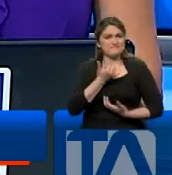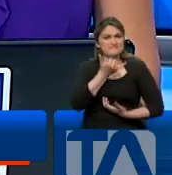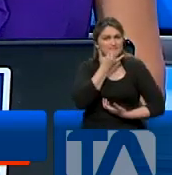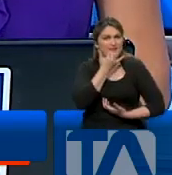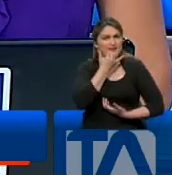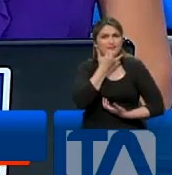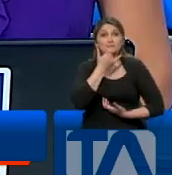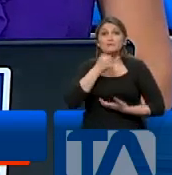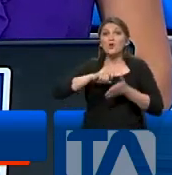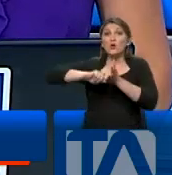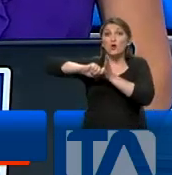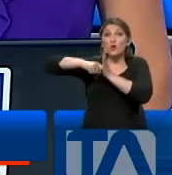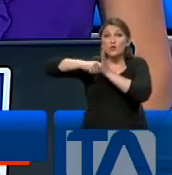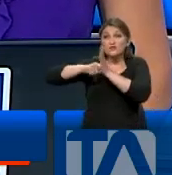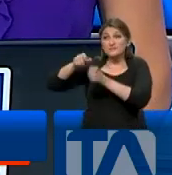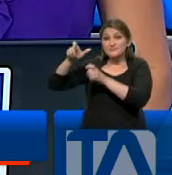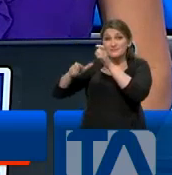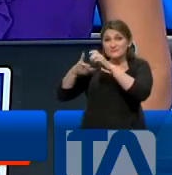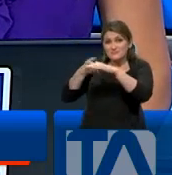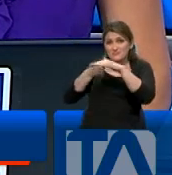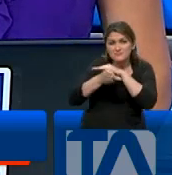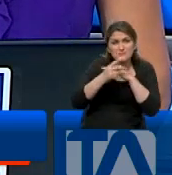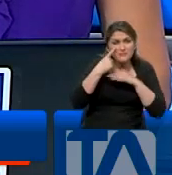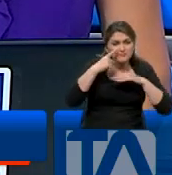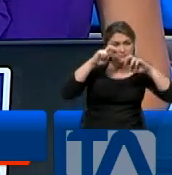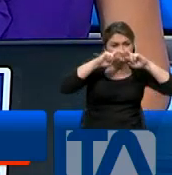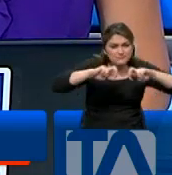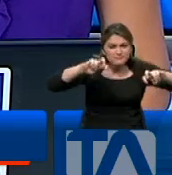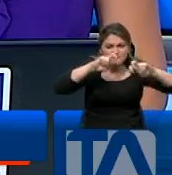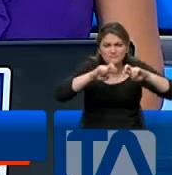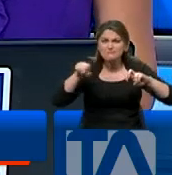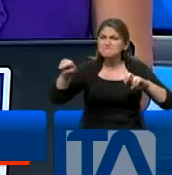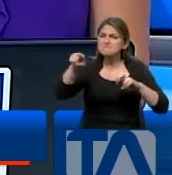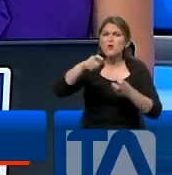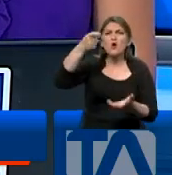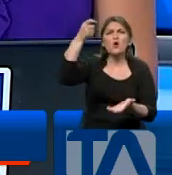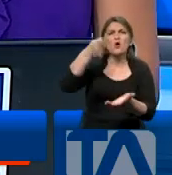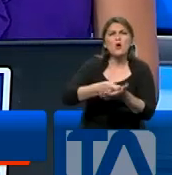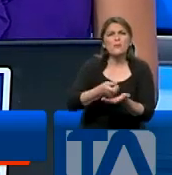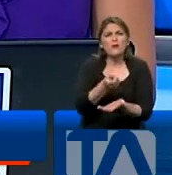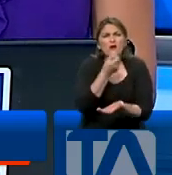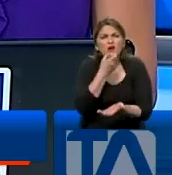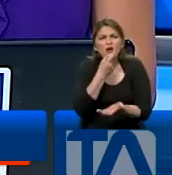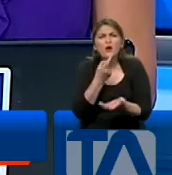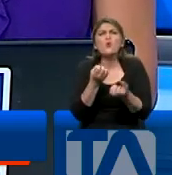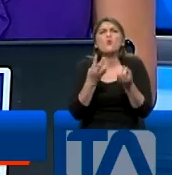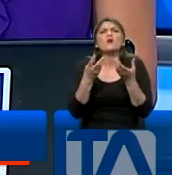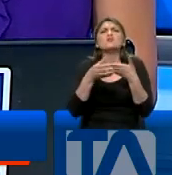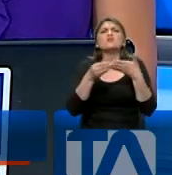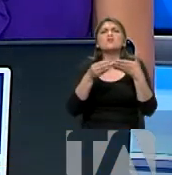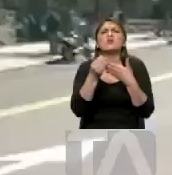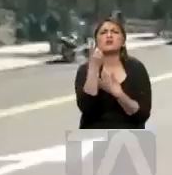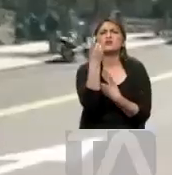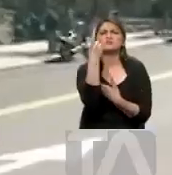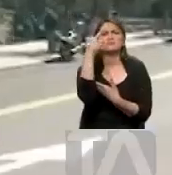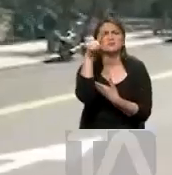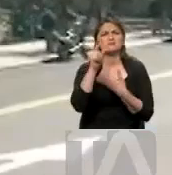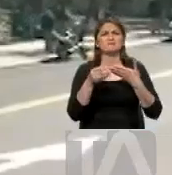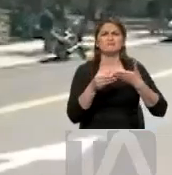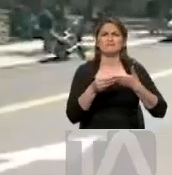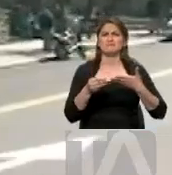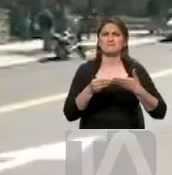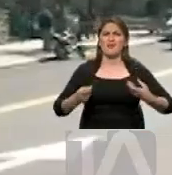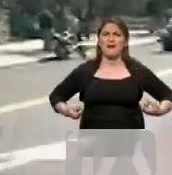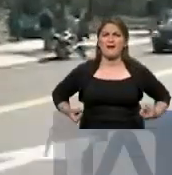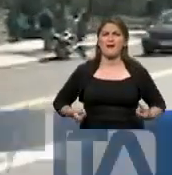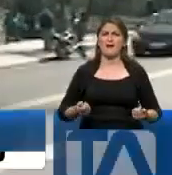informe de Contraloría, donde se encontraron irregularidades en la compra de medicamentos por más de 11 millones de dólares.